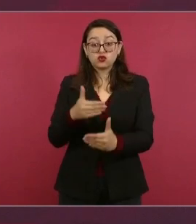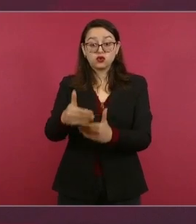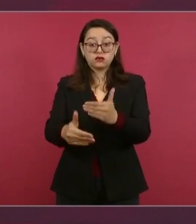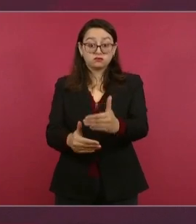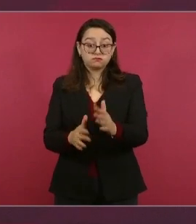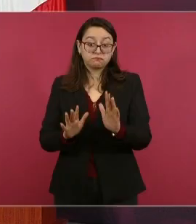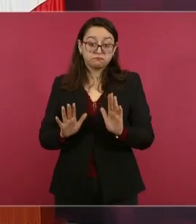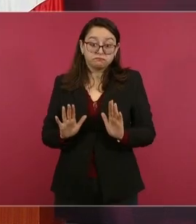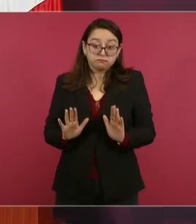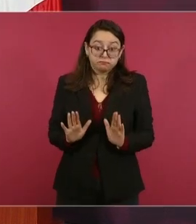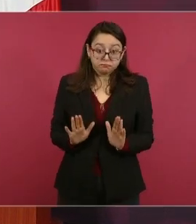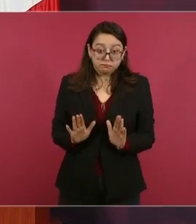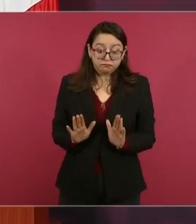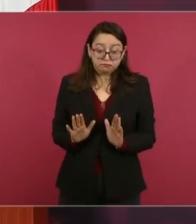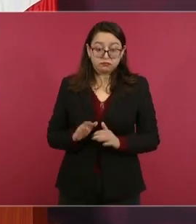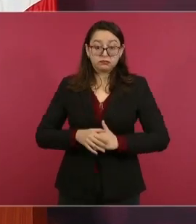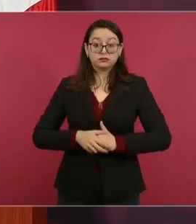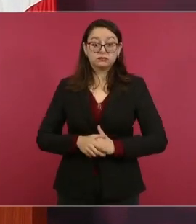de